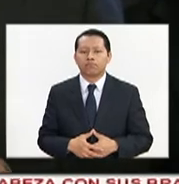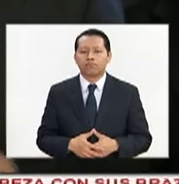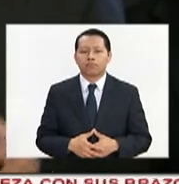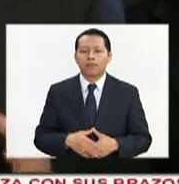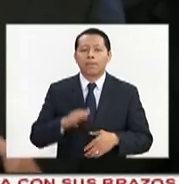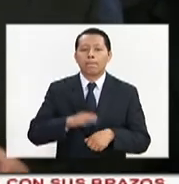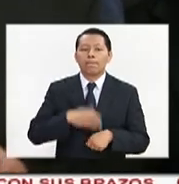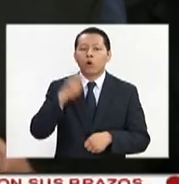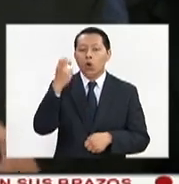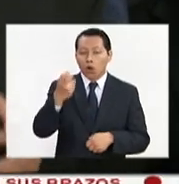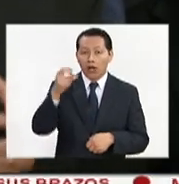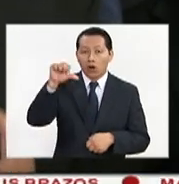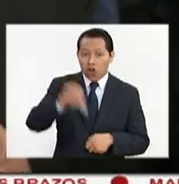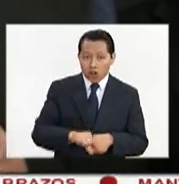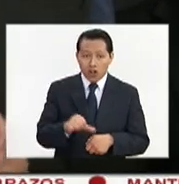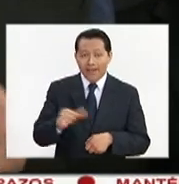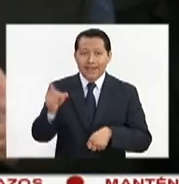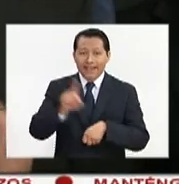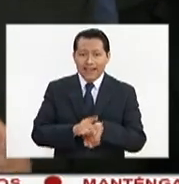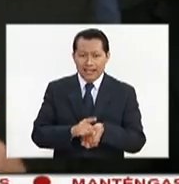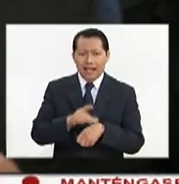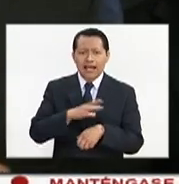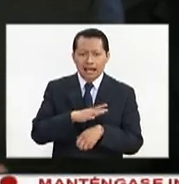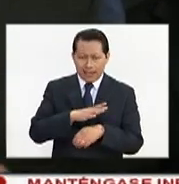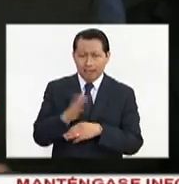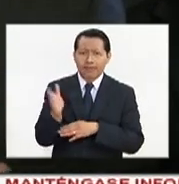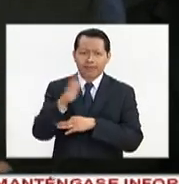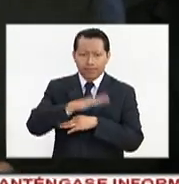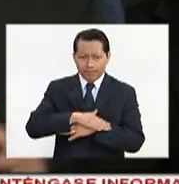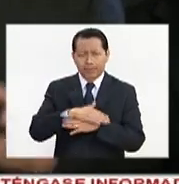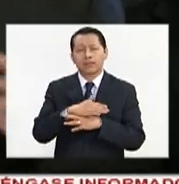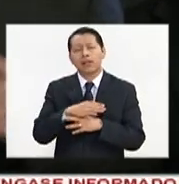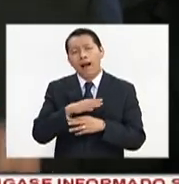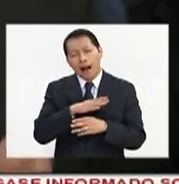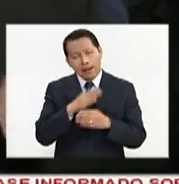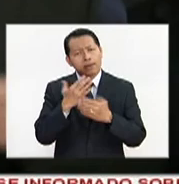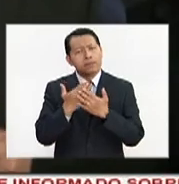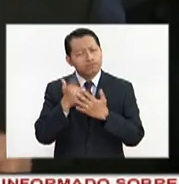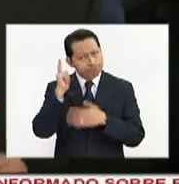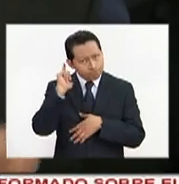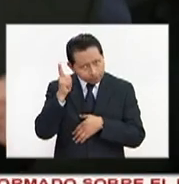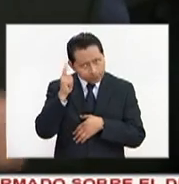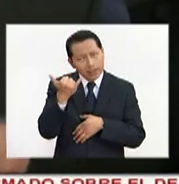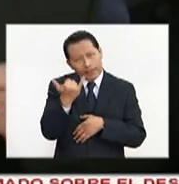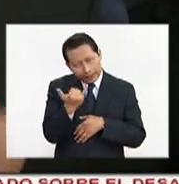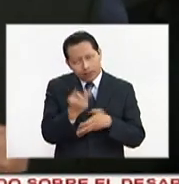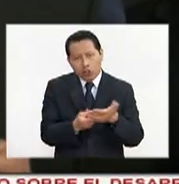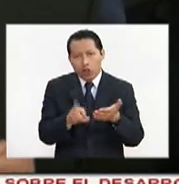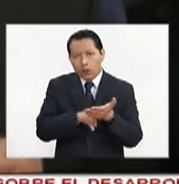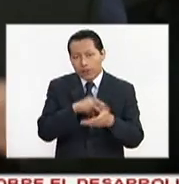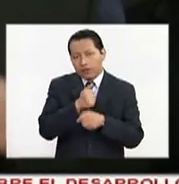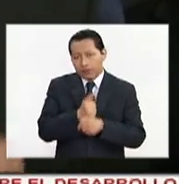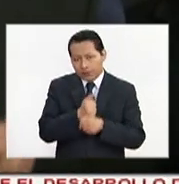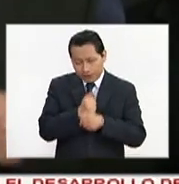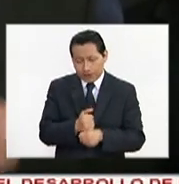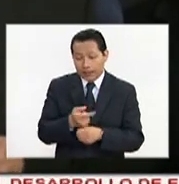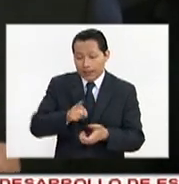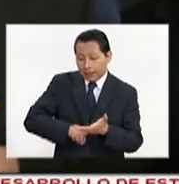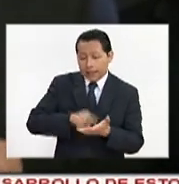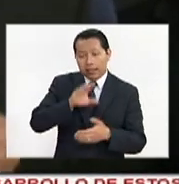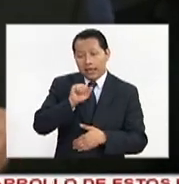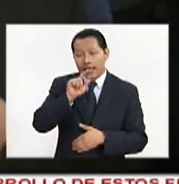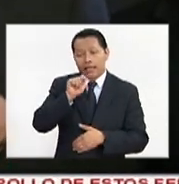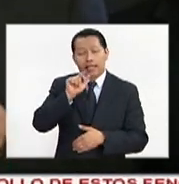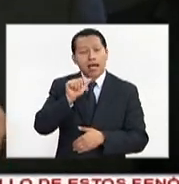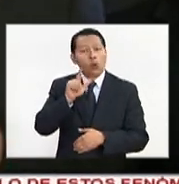Por eso hoy, con esa jornada de esperanza y también de sufrimiento, los ciudadanos de Cataluña nos hemos ganado el derecho a tener un